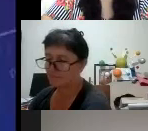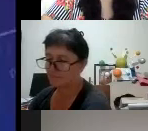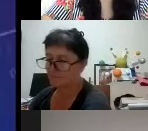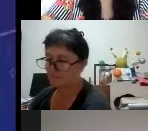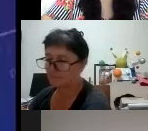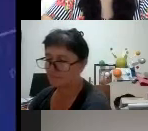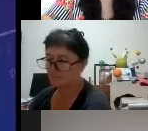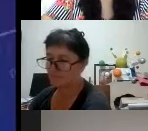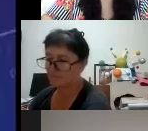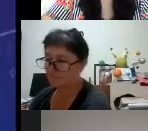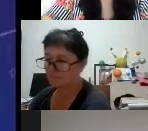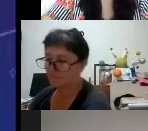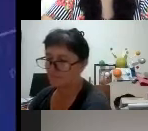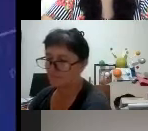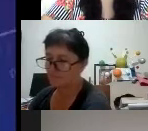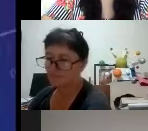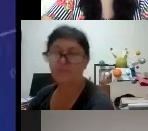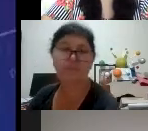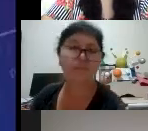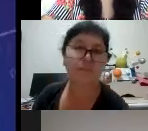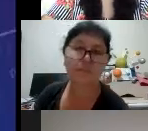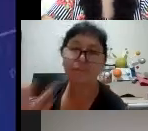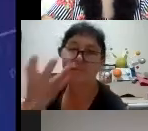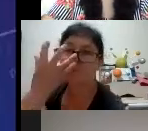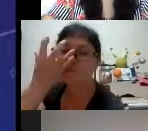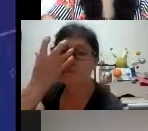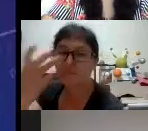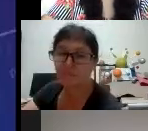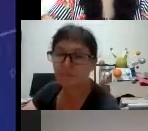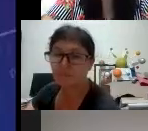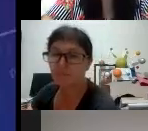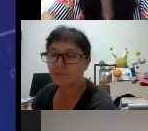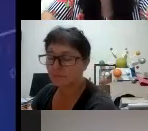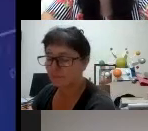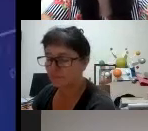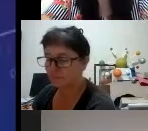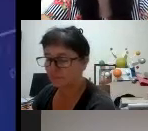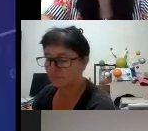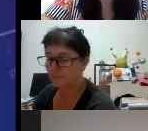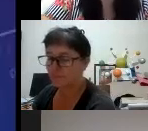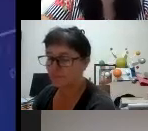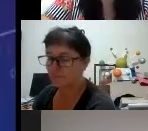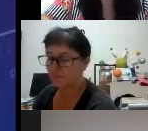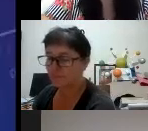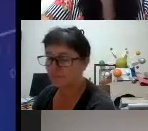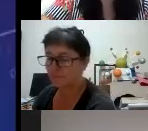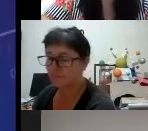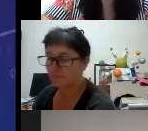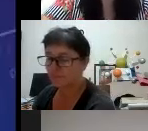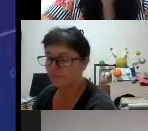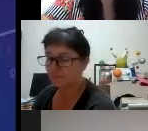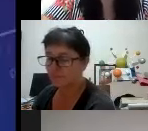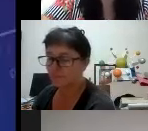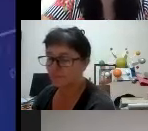expectorar. ¿No? Ahí vemos la vibración, ¿no? Muchas gracias por su atención. Si es que hay una